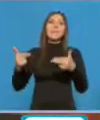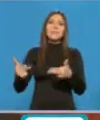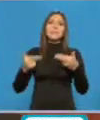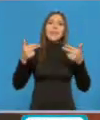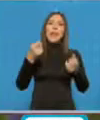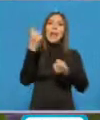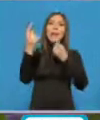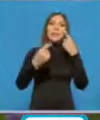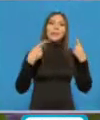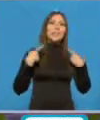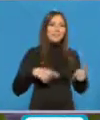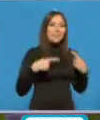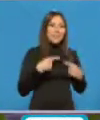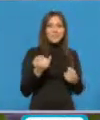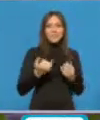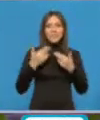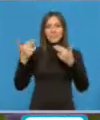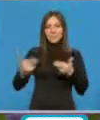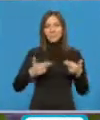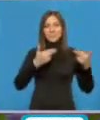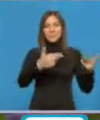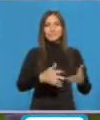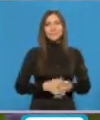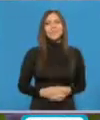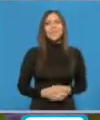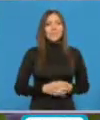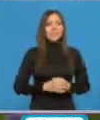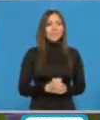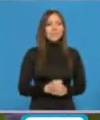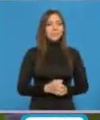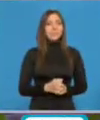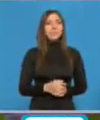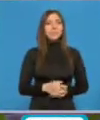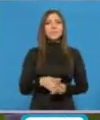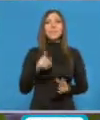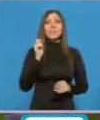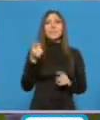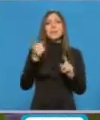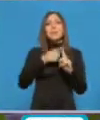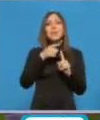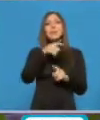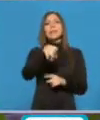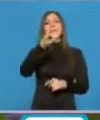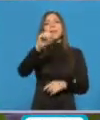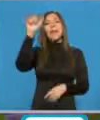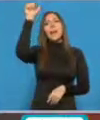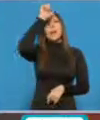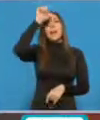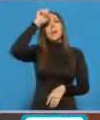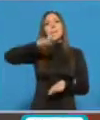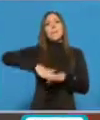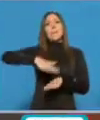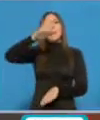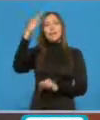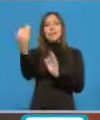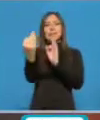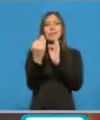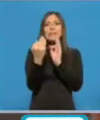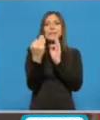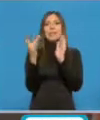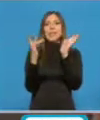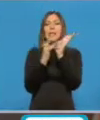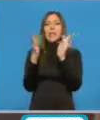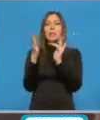descendientes directos e indirectos. Bueno, lo primero es que sí fue de los apóstoles más cercanos a Jesús, se supone que